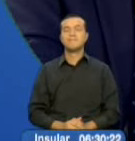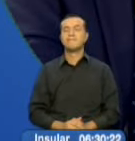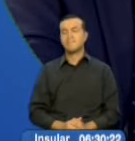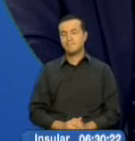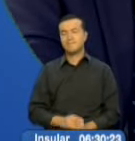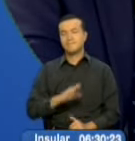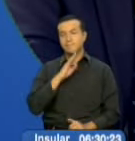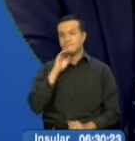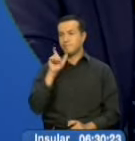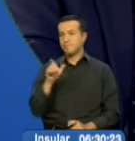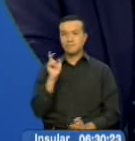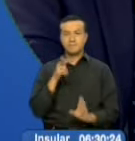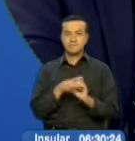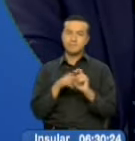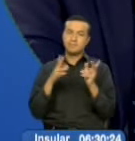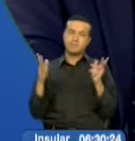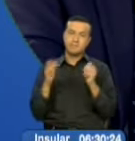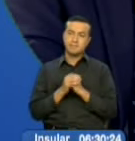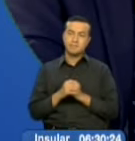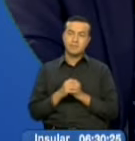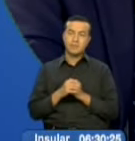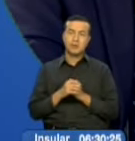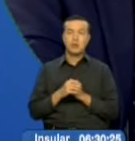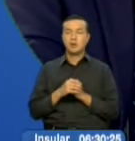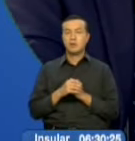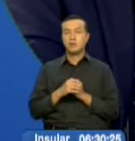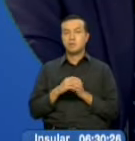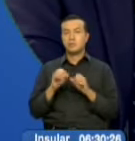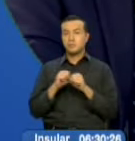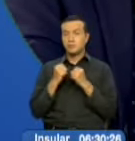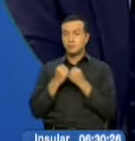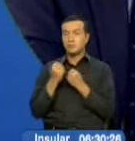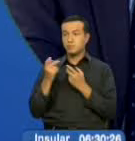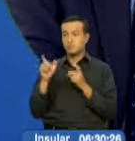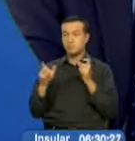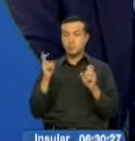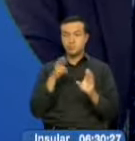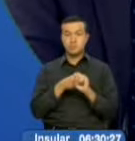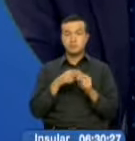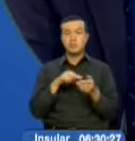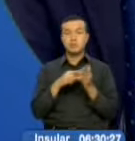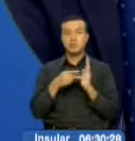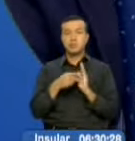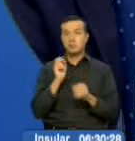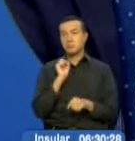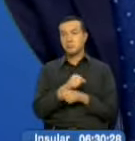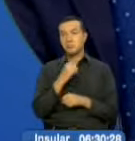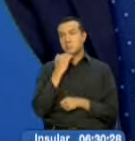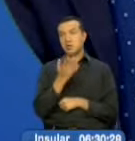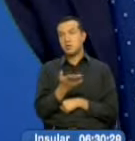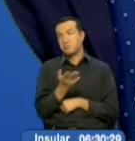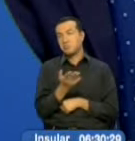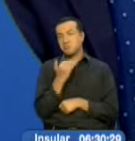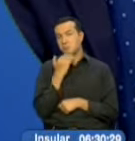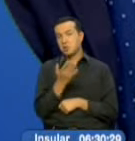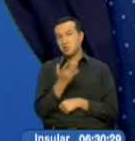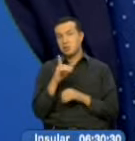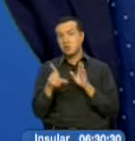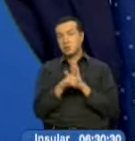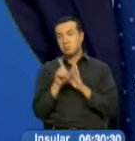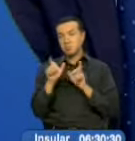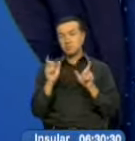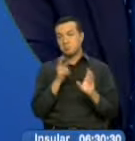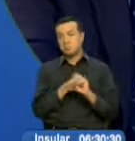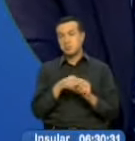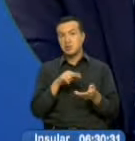Siempre, la no presencia puede ser entendida. En materia societaria, la no presencia también significa objeción, por si acaso, ¿no? O sea, en materia jurídica, la no